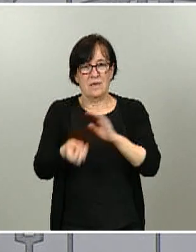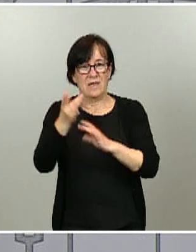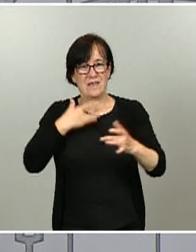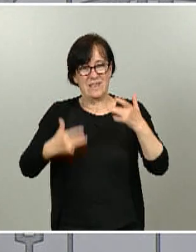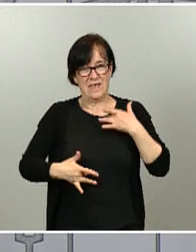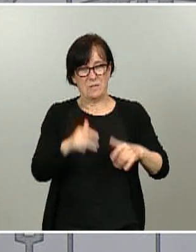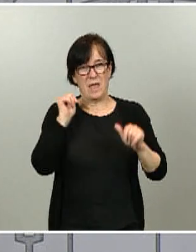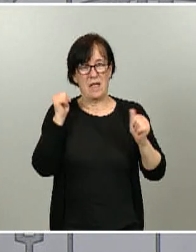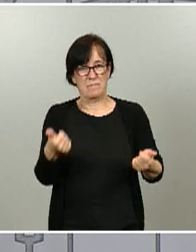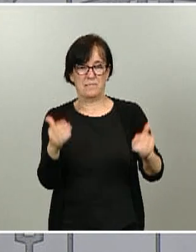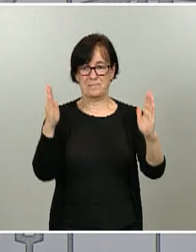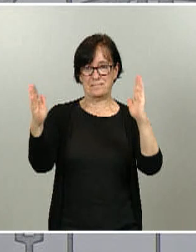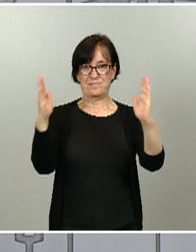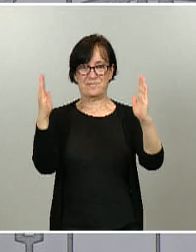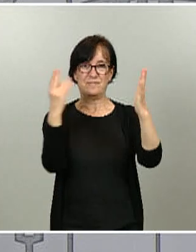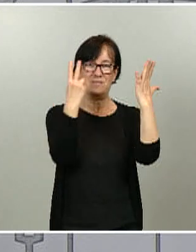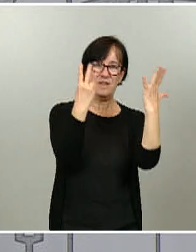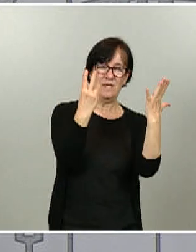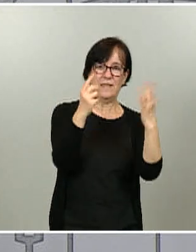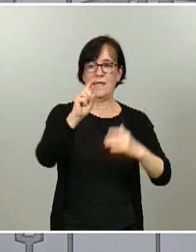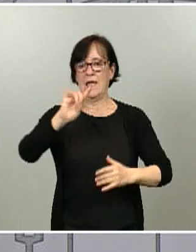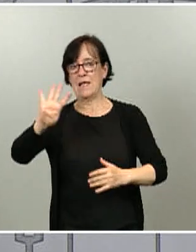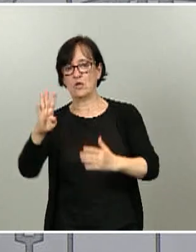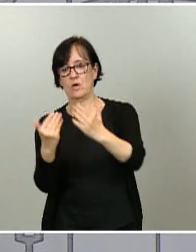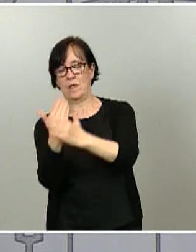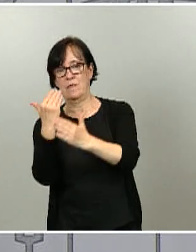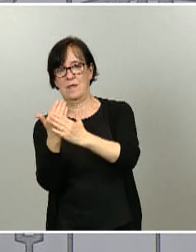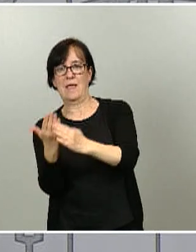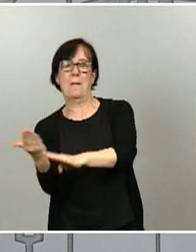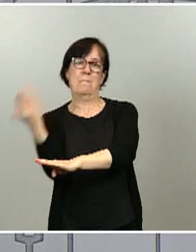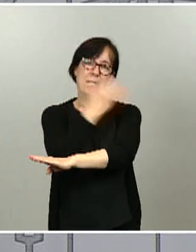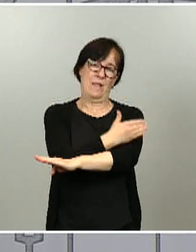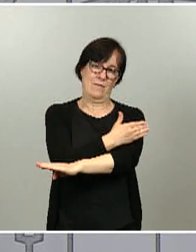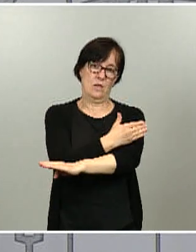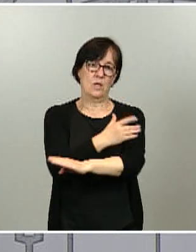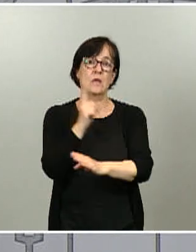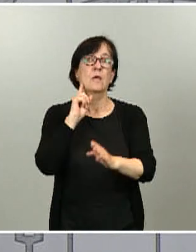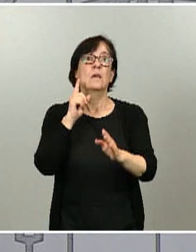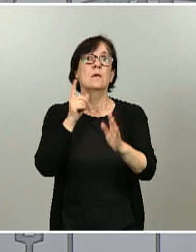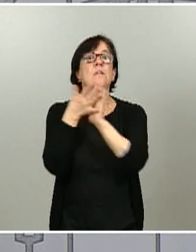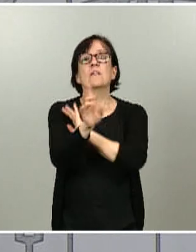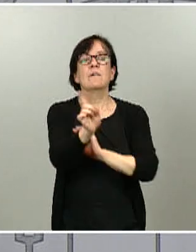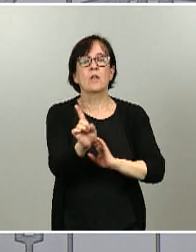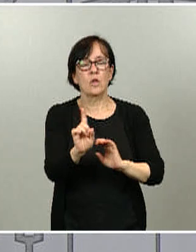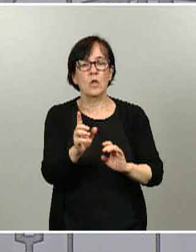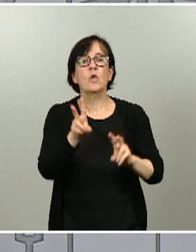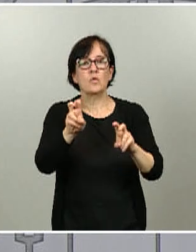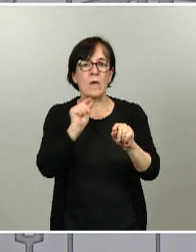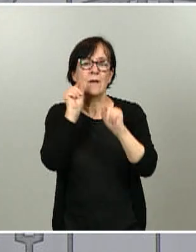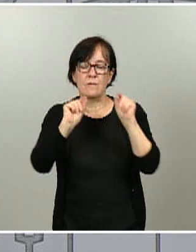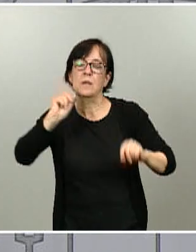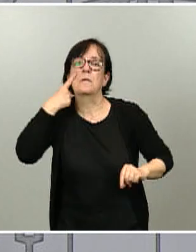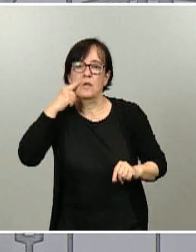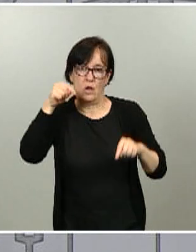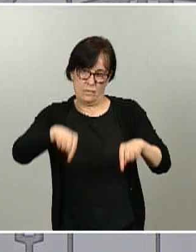entre 7 y 14 días previos, lo cual no implica nuevas infecciones detectadas a día de hoy. Hay